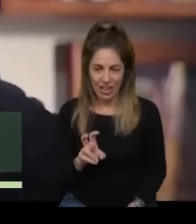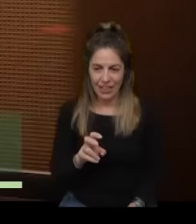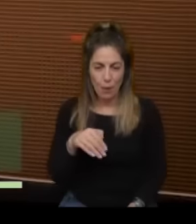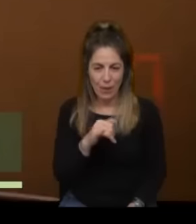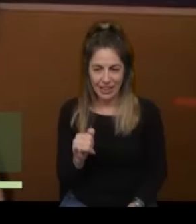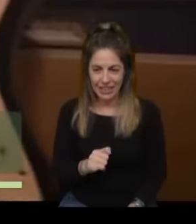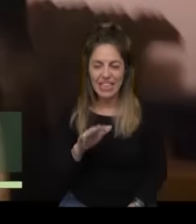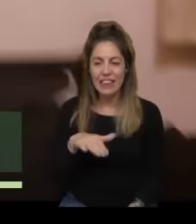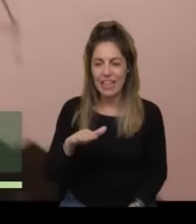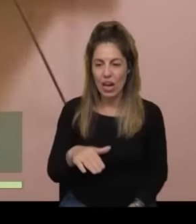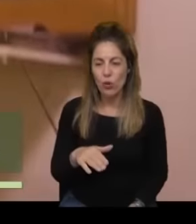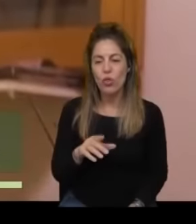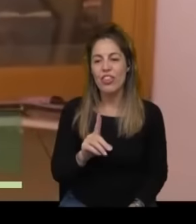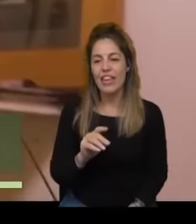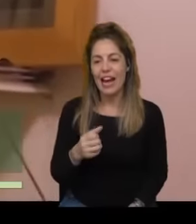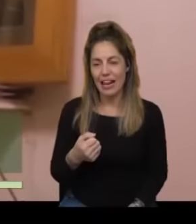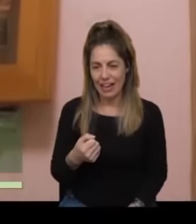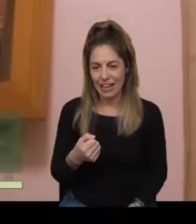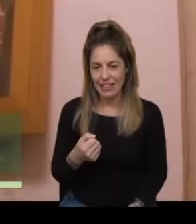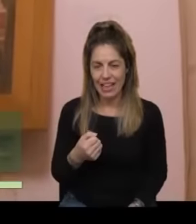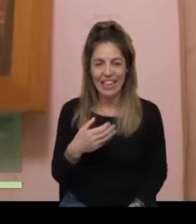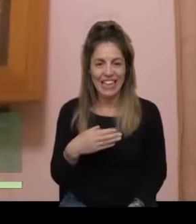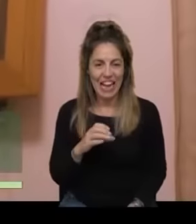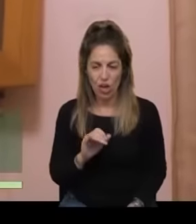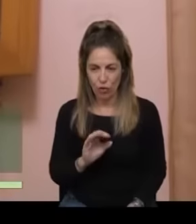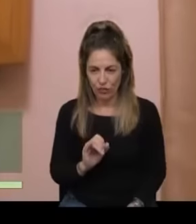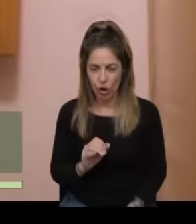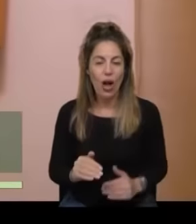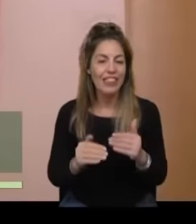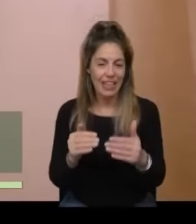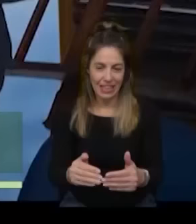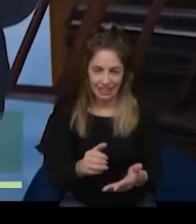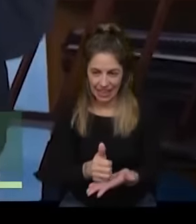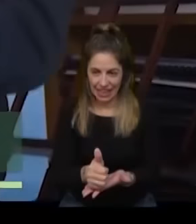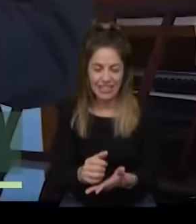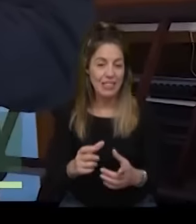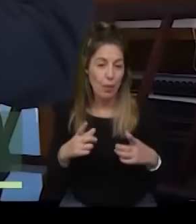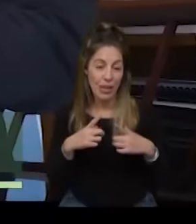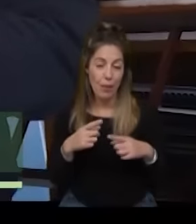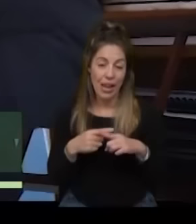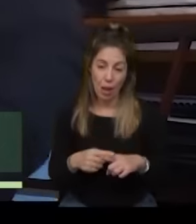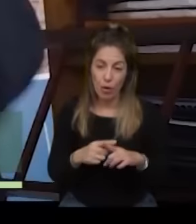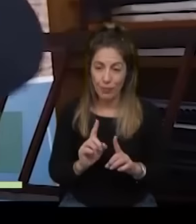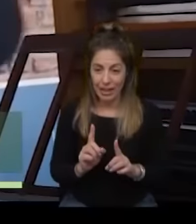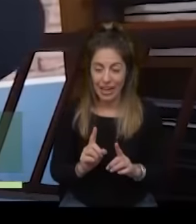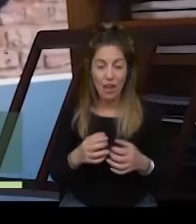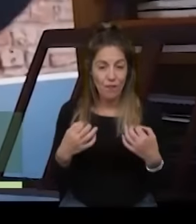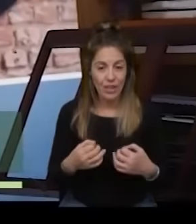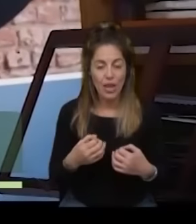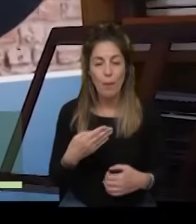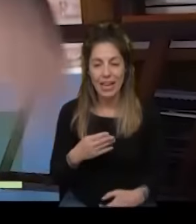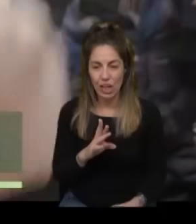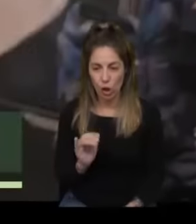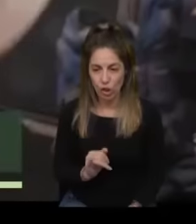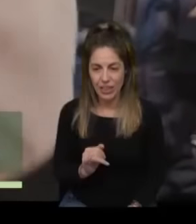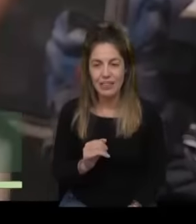Nicolás de la Cruz, Jorge Andarrascaeta y Agustín Canovio. En la delantera, y acá se esperaba la polémica, pero bueno, muy bien, Brian Rodríguez,